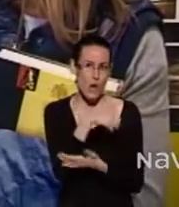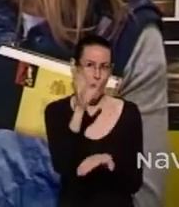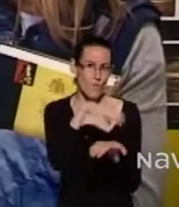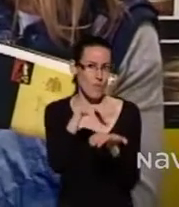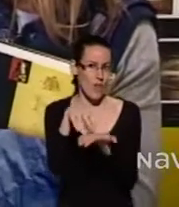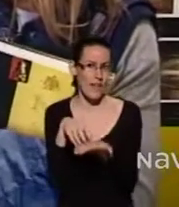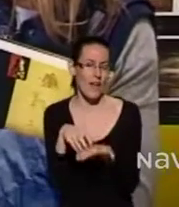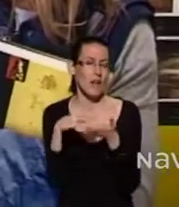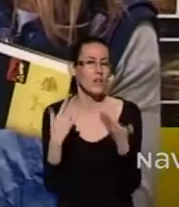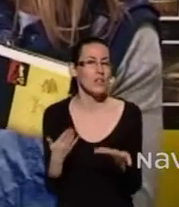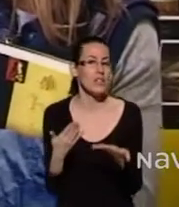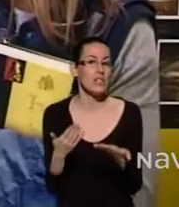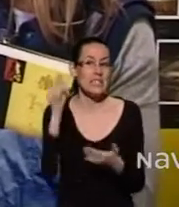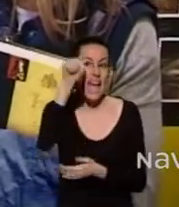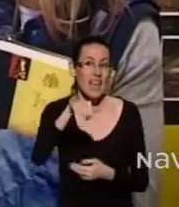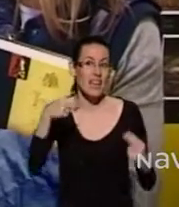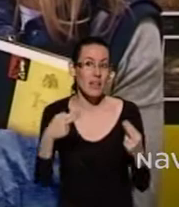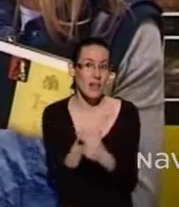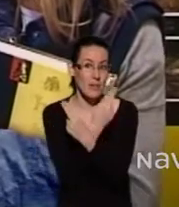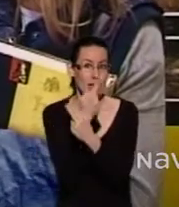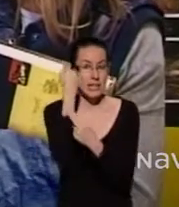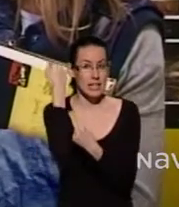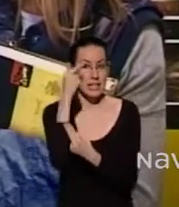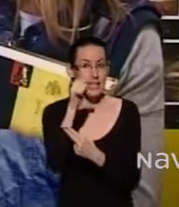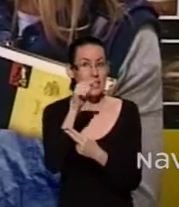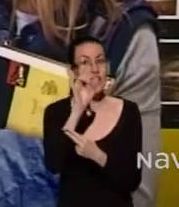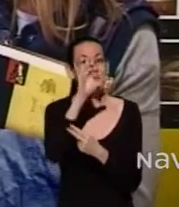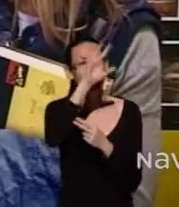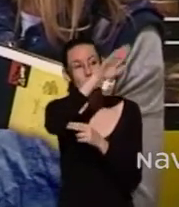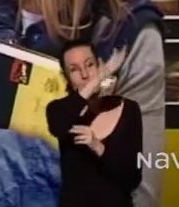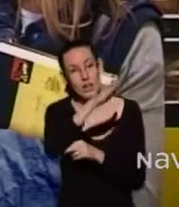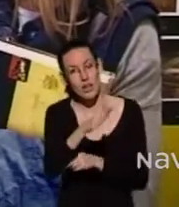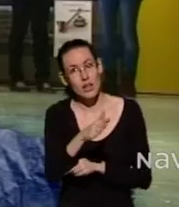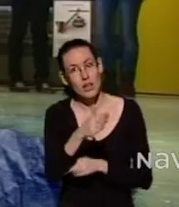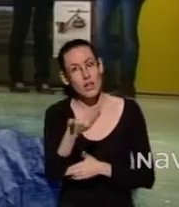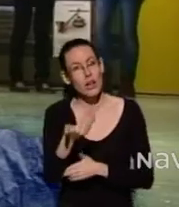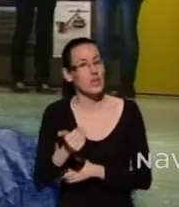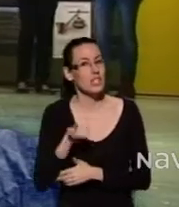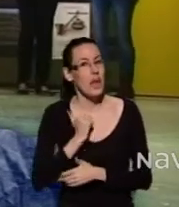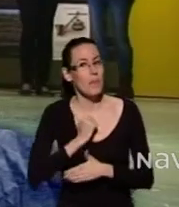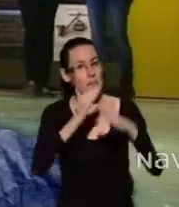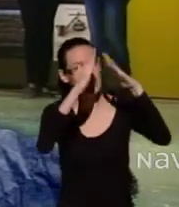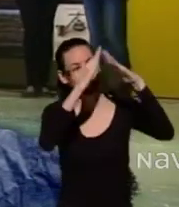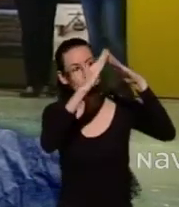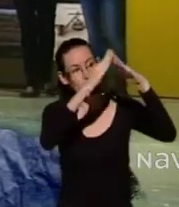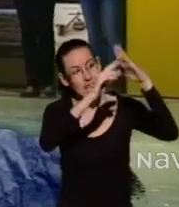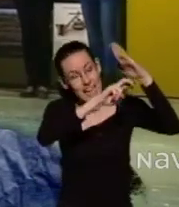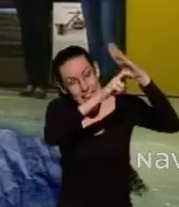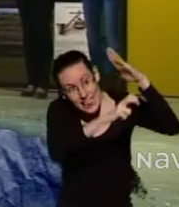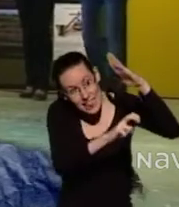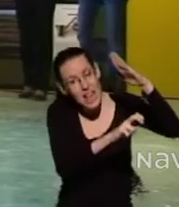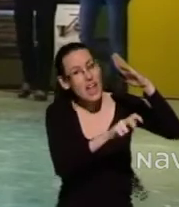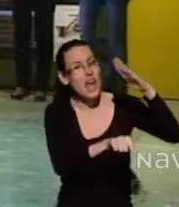lo que aprovechaban era ese desnivel para bueno, pues tener ahí el trujal o la bodega. Están funcionando hasta relativamente no